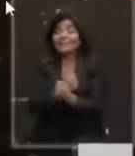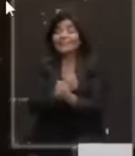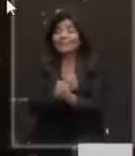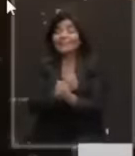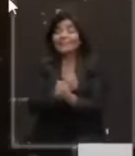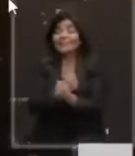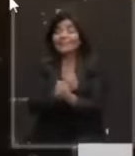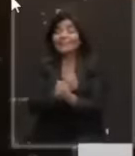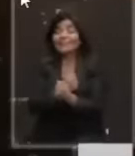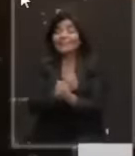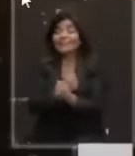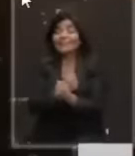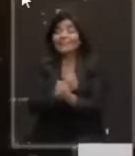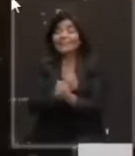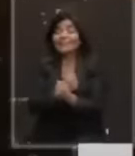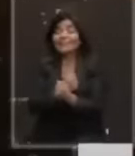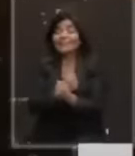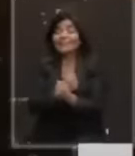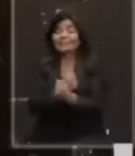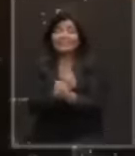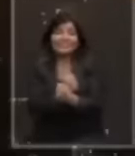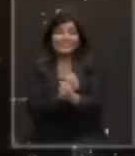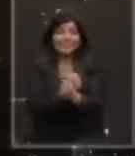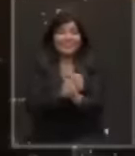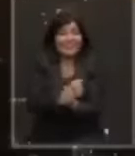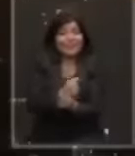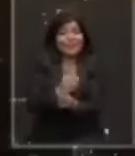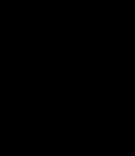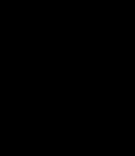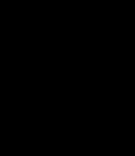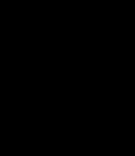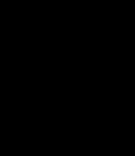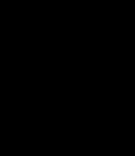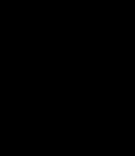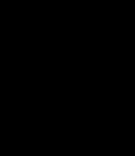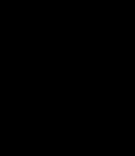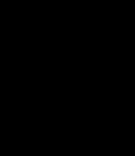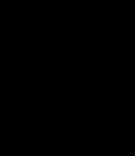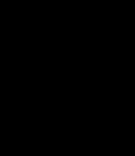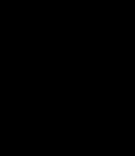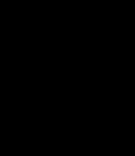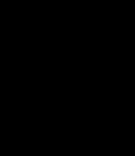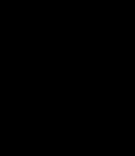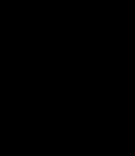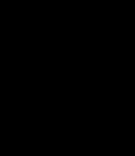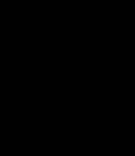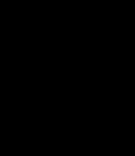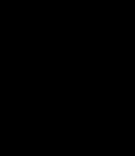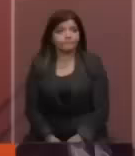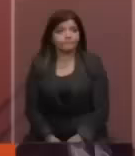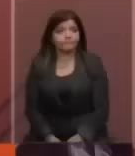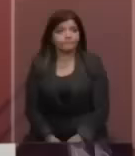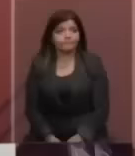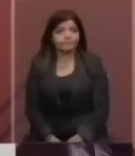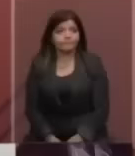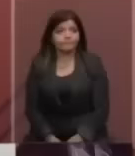entendí a quién se la dedicamos imponente gente imponente bueno